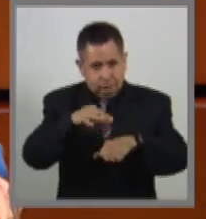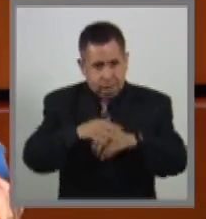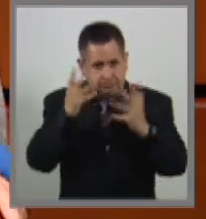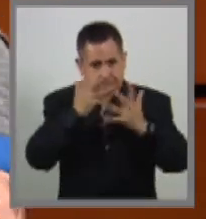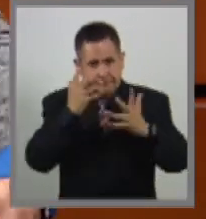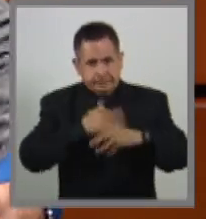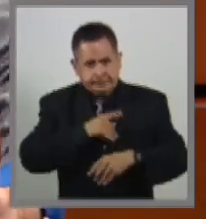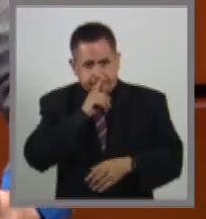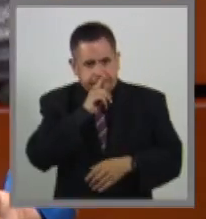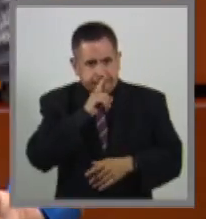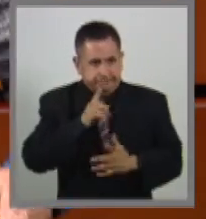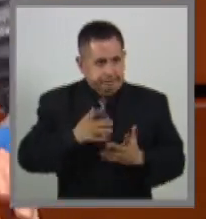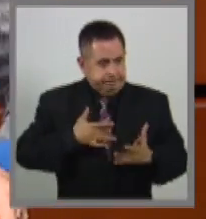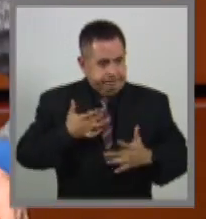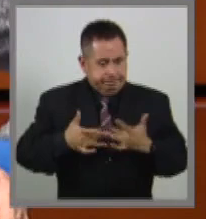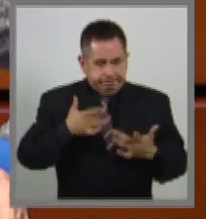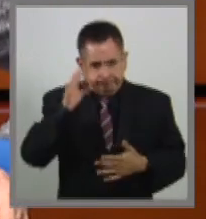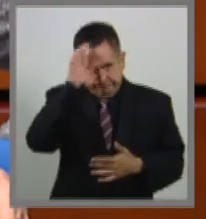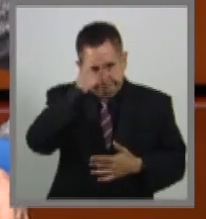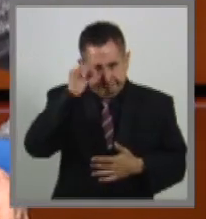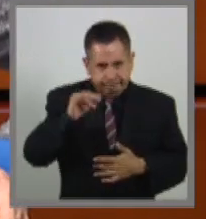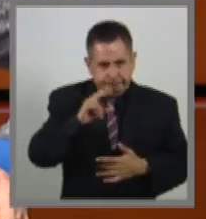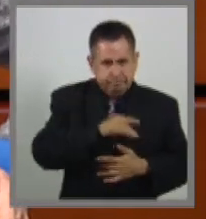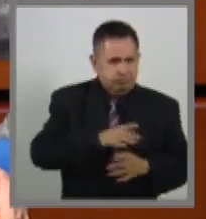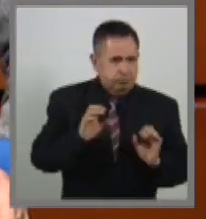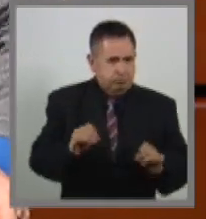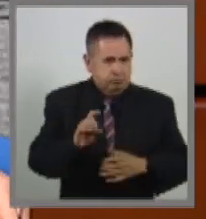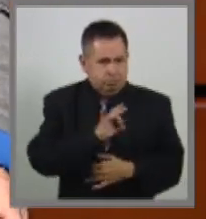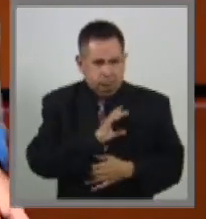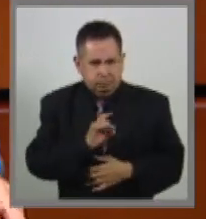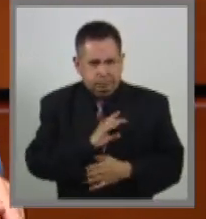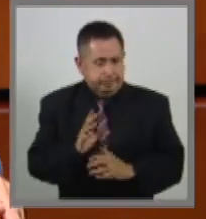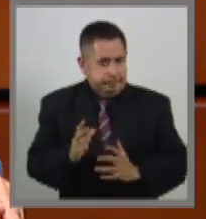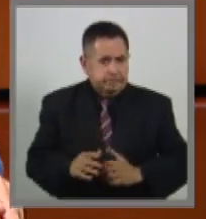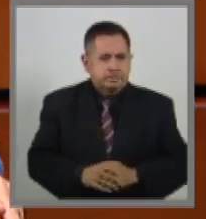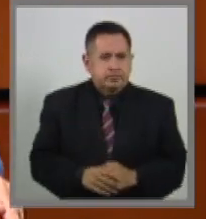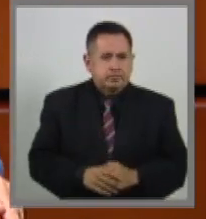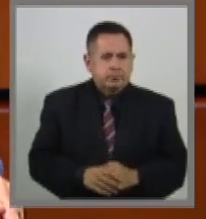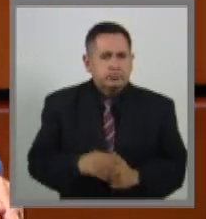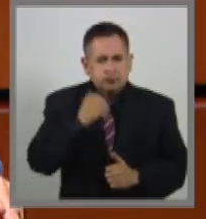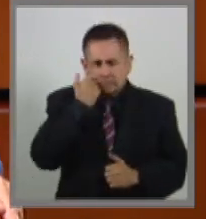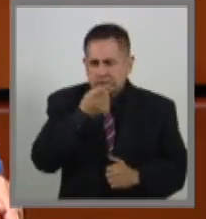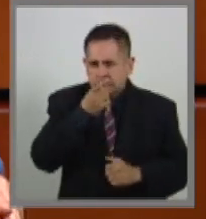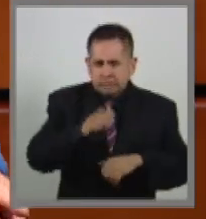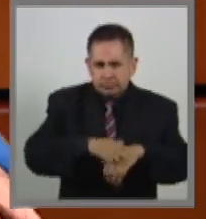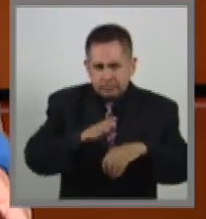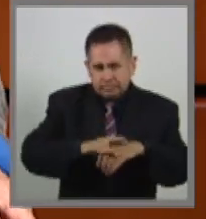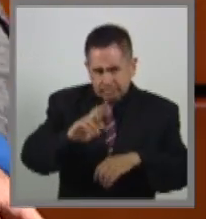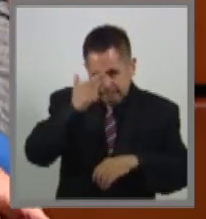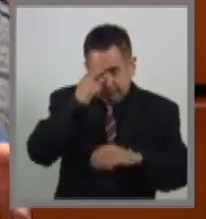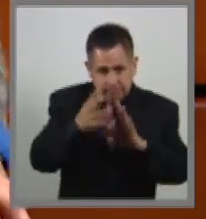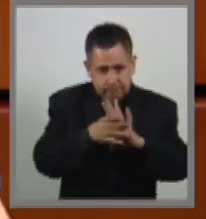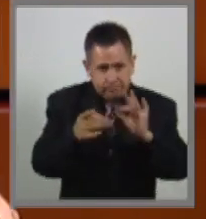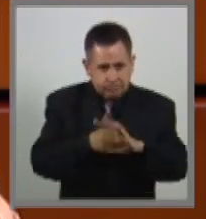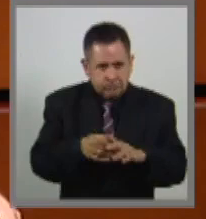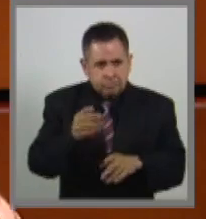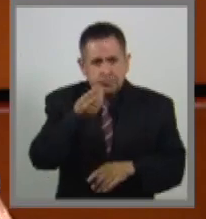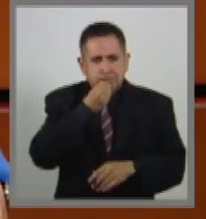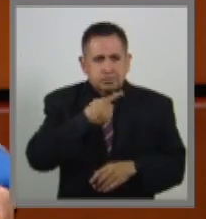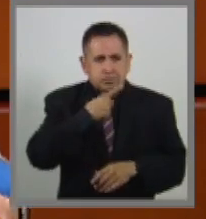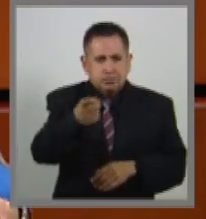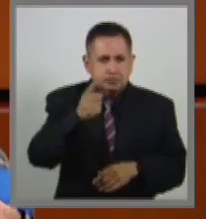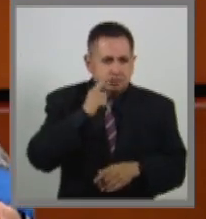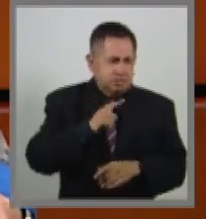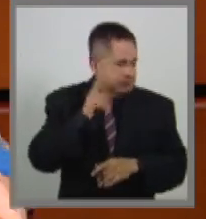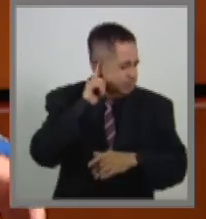la objeción de conciencia o el miedo. Les quiero recordar, aunque se tapen los